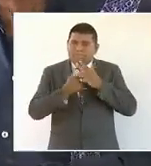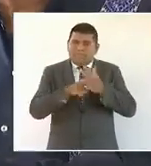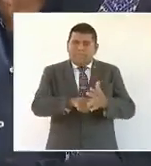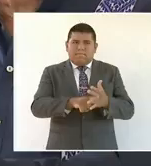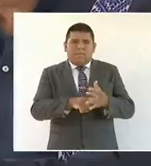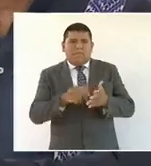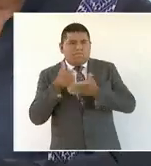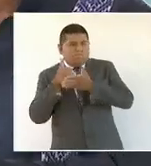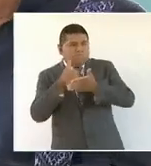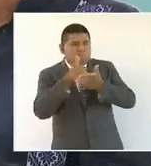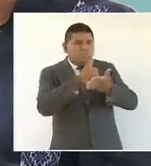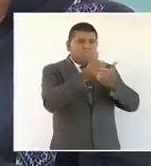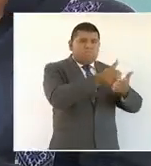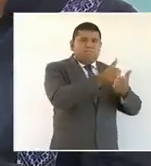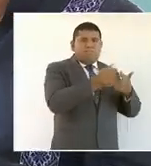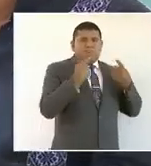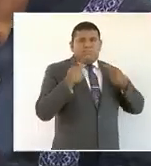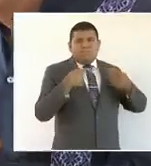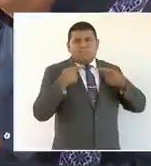para tener